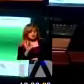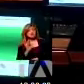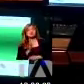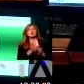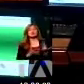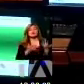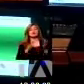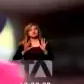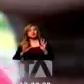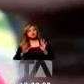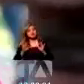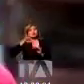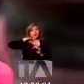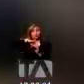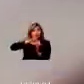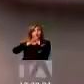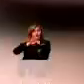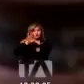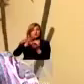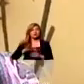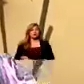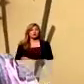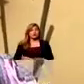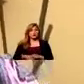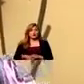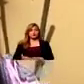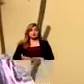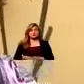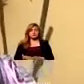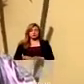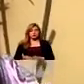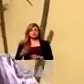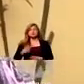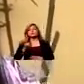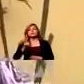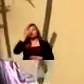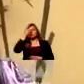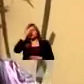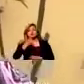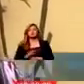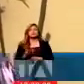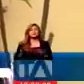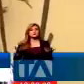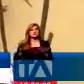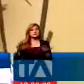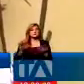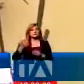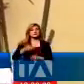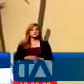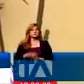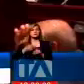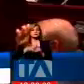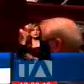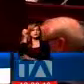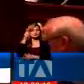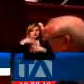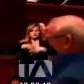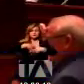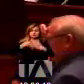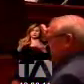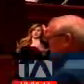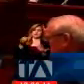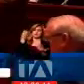algunos se inclinan a dar su voto para la destitución. No podemos dejar de un lado los hechos sucedidos en octubre. Creo, por